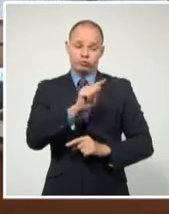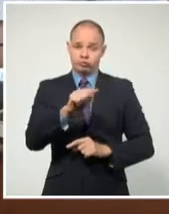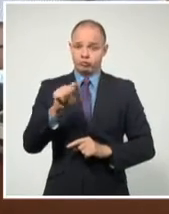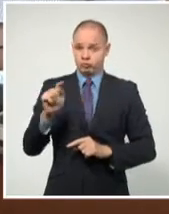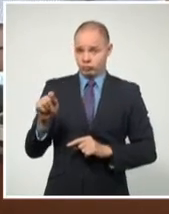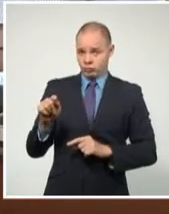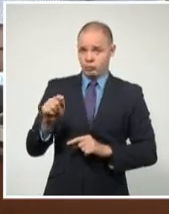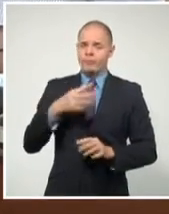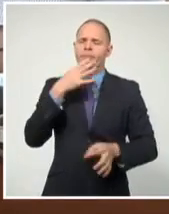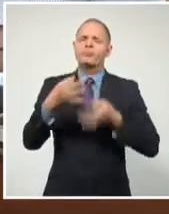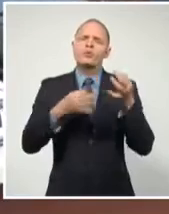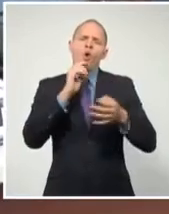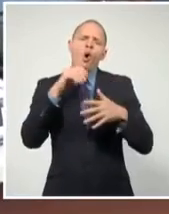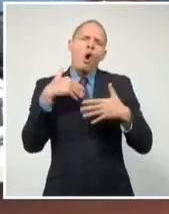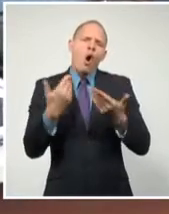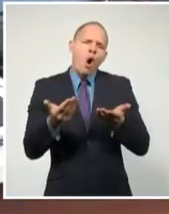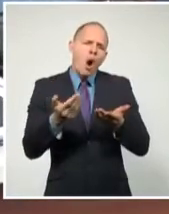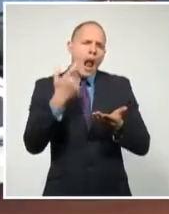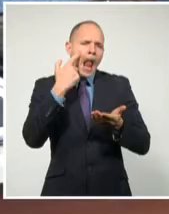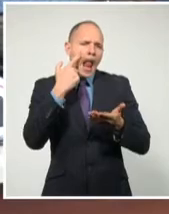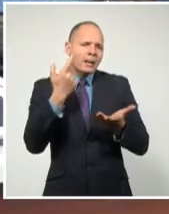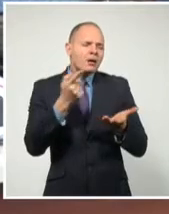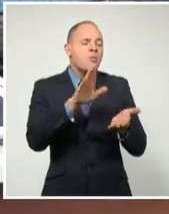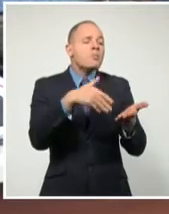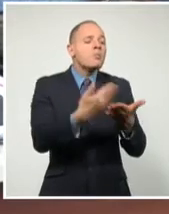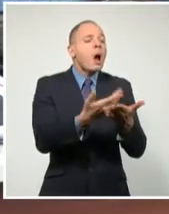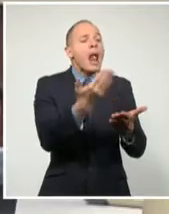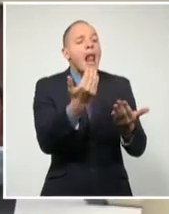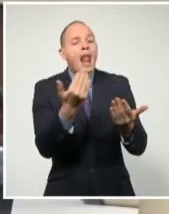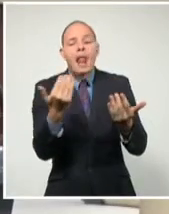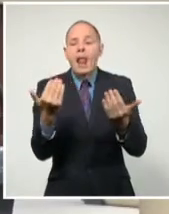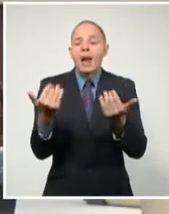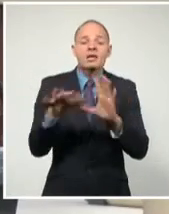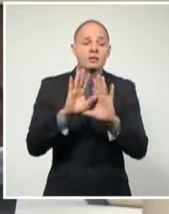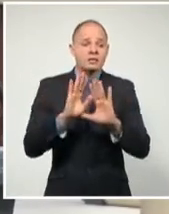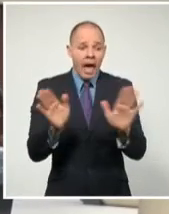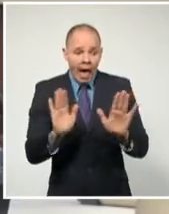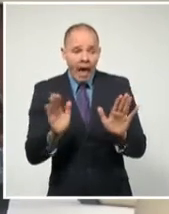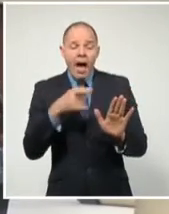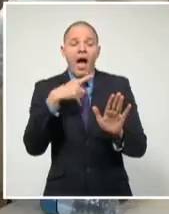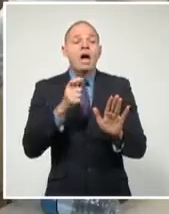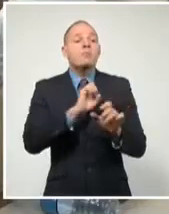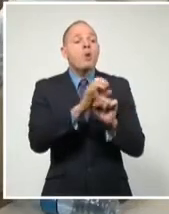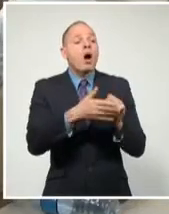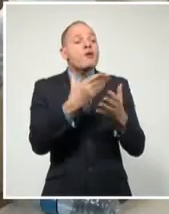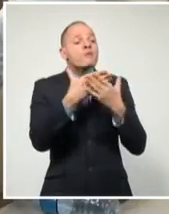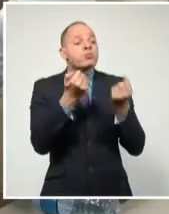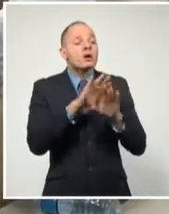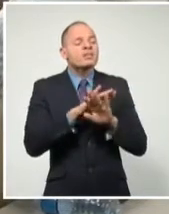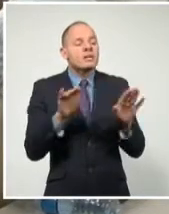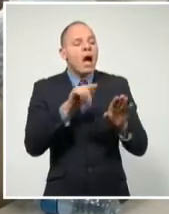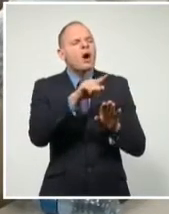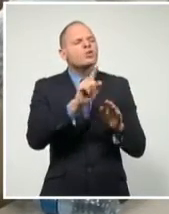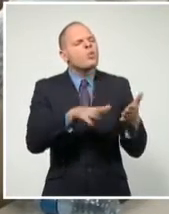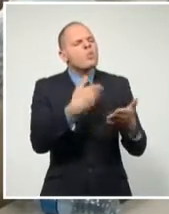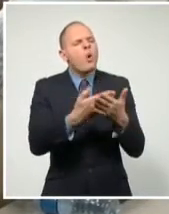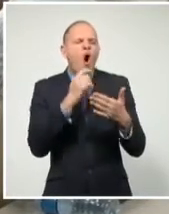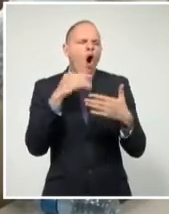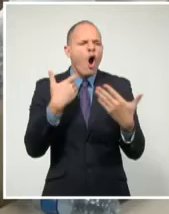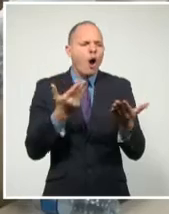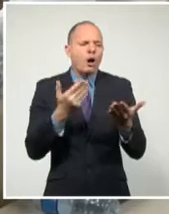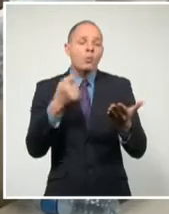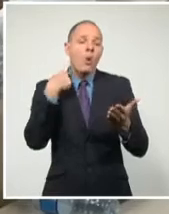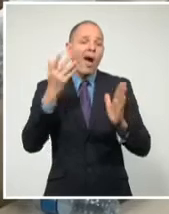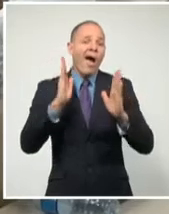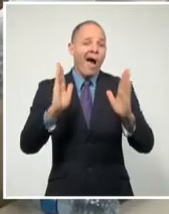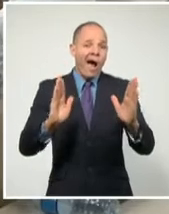Administración Central del Estado presentar propuestas para el trabajo después del coronavirus y el ajuste al plan del año 2020 y la